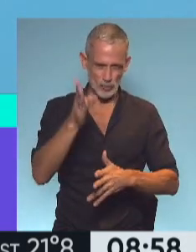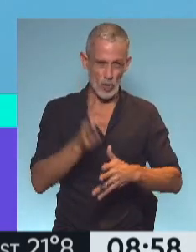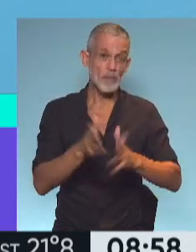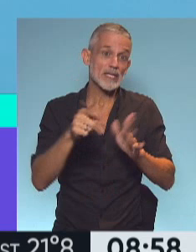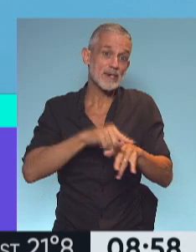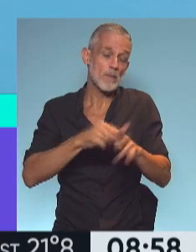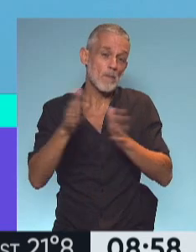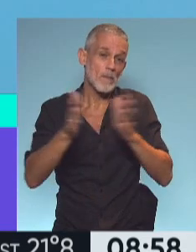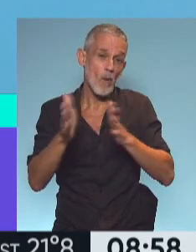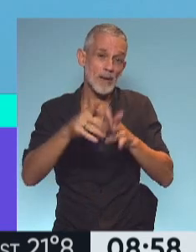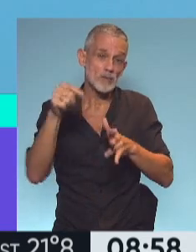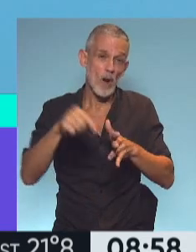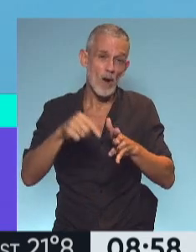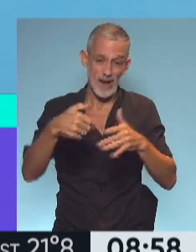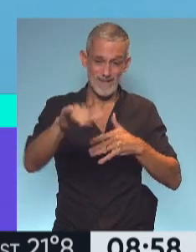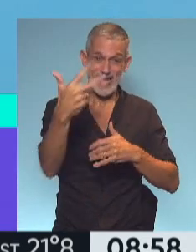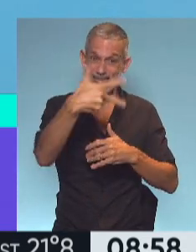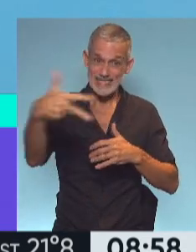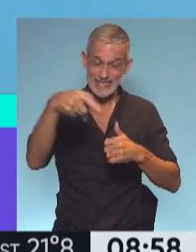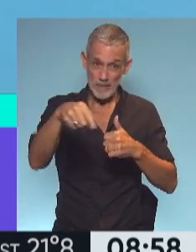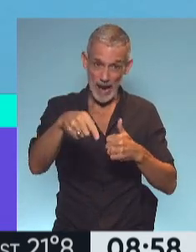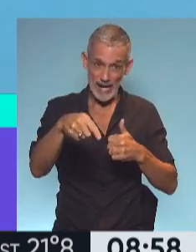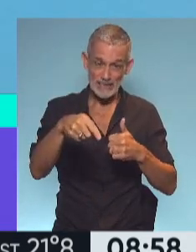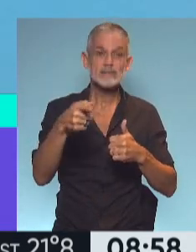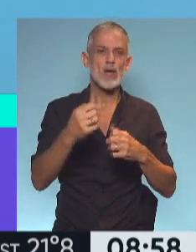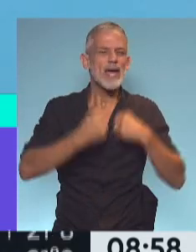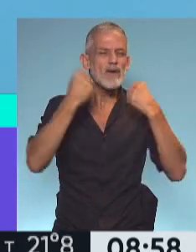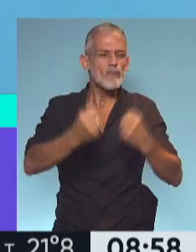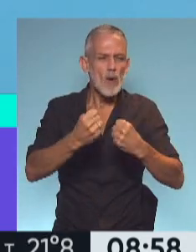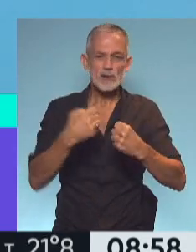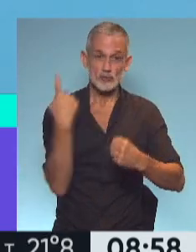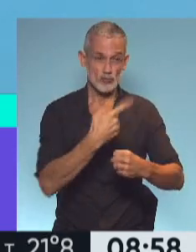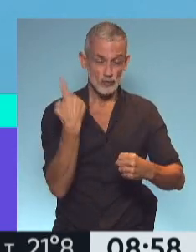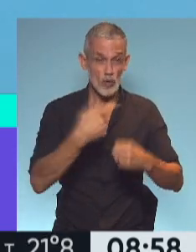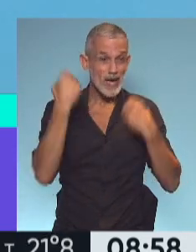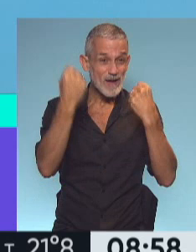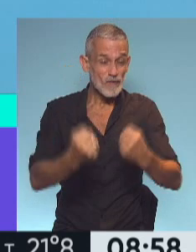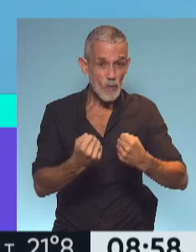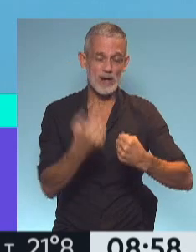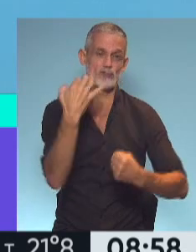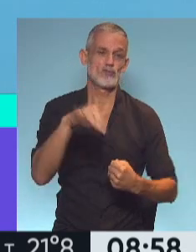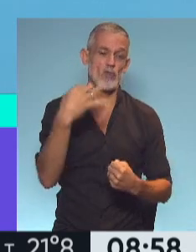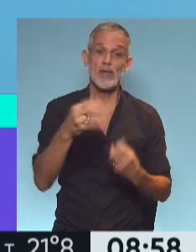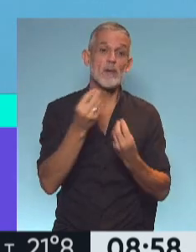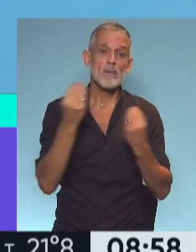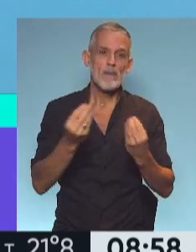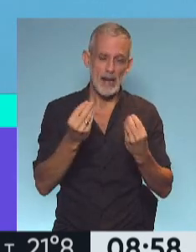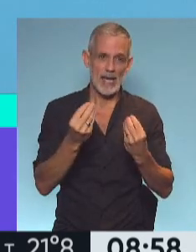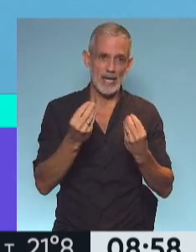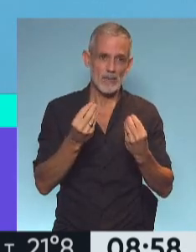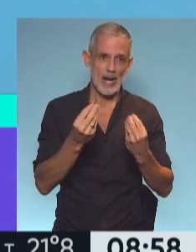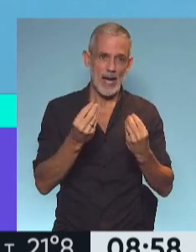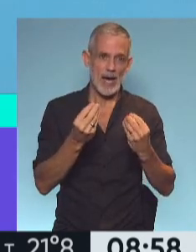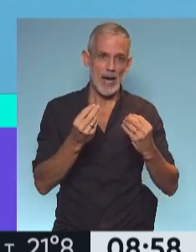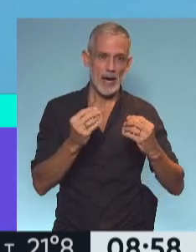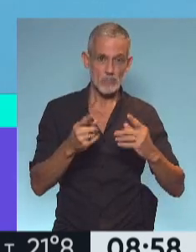en un momento, en estas próximas 3 semanas, donde el esfuerzo que tenemos que hacer es justamente para cubrir al porcentaje,